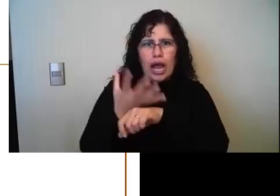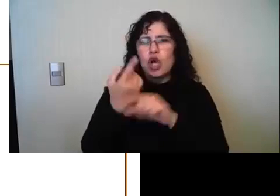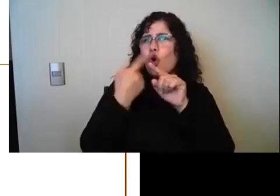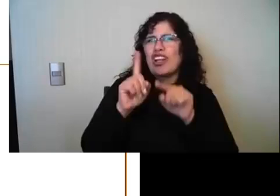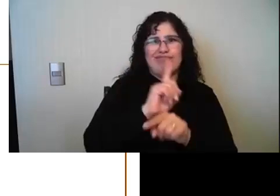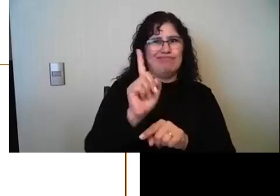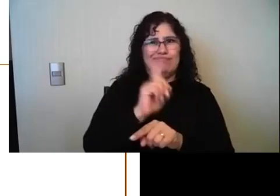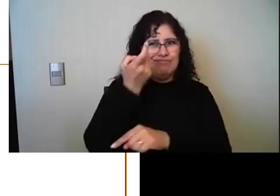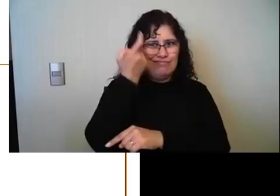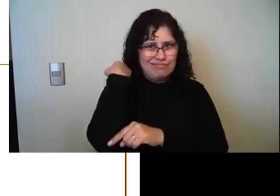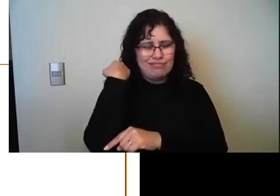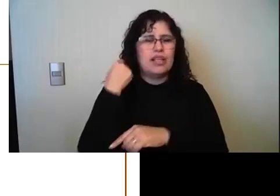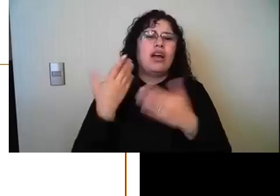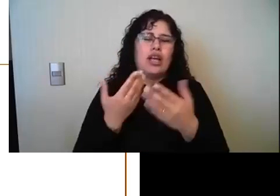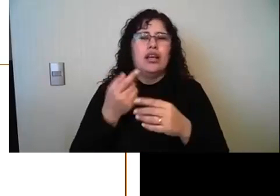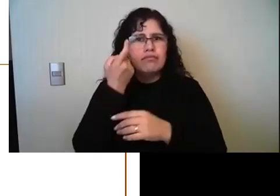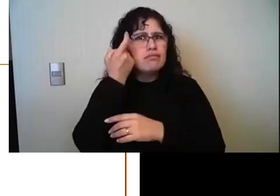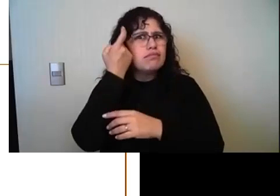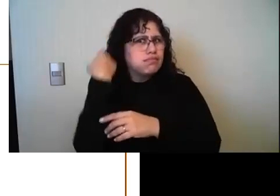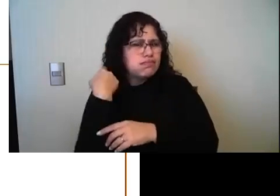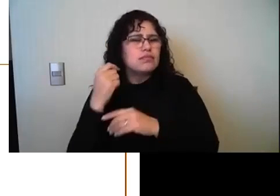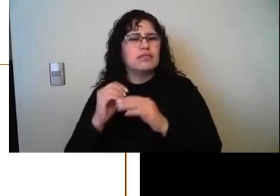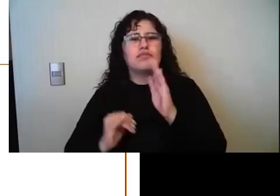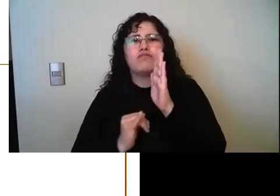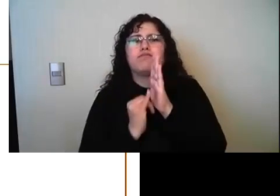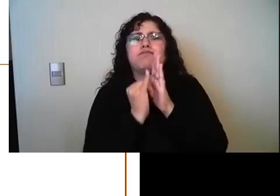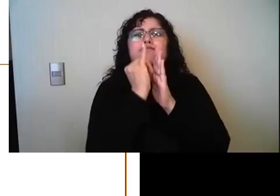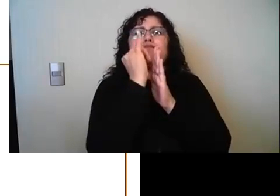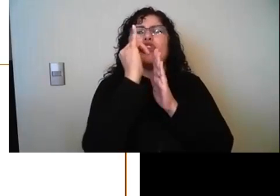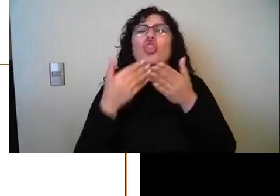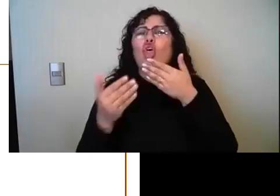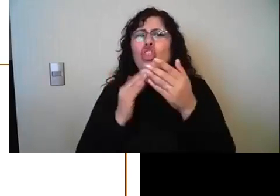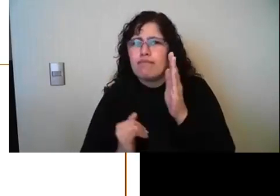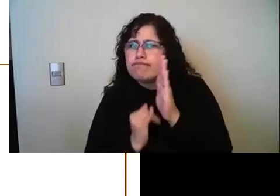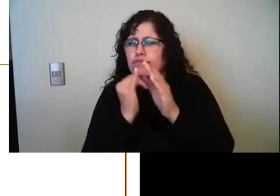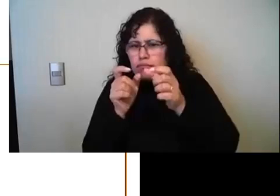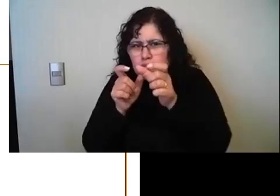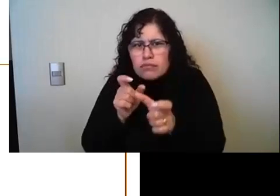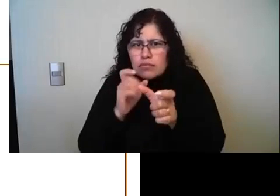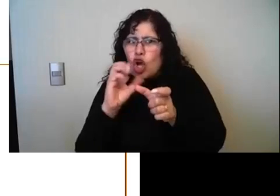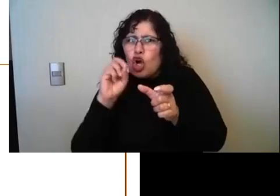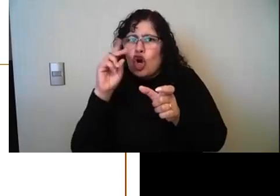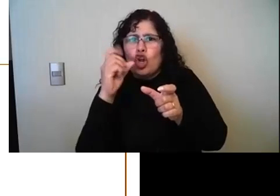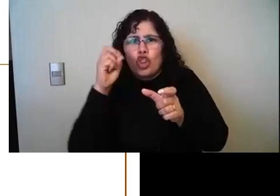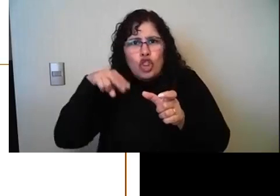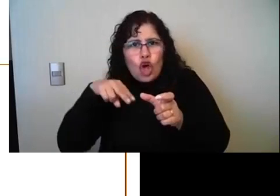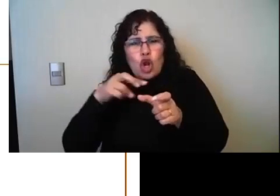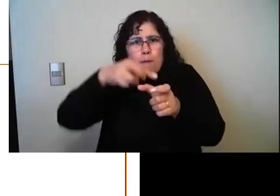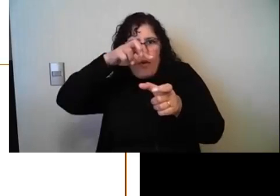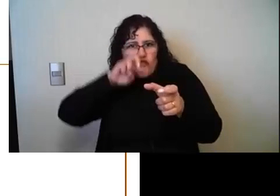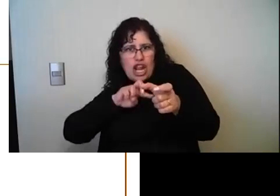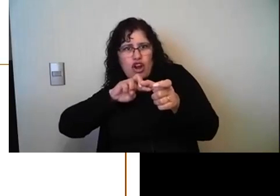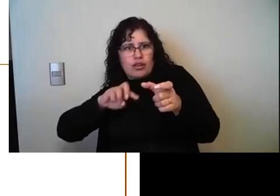es consciente sube directamente por el cordón posterior de la médula espinal en busca de su